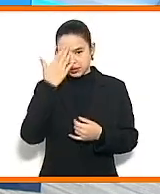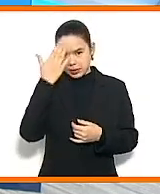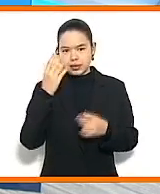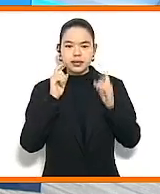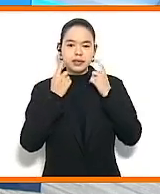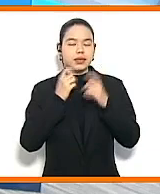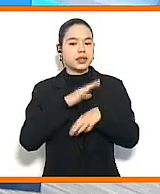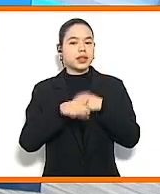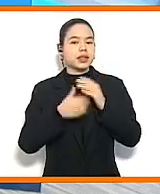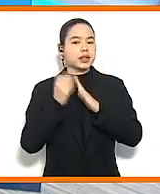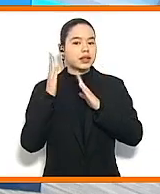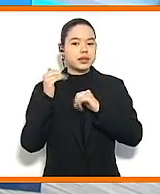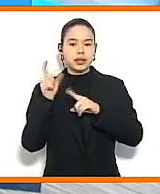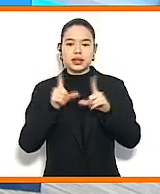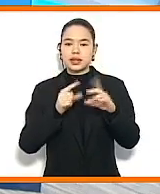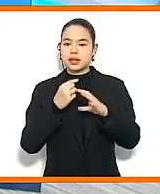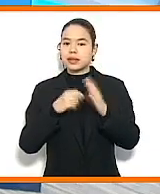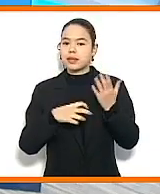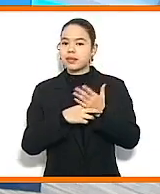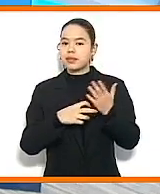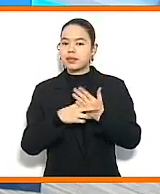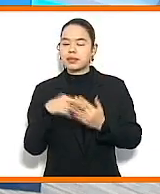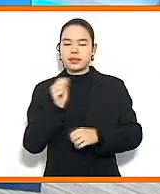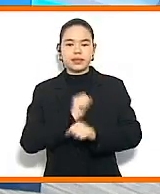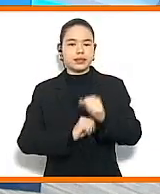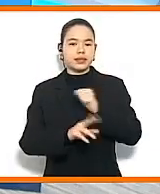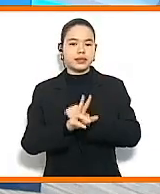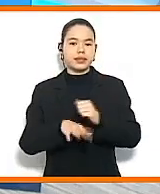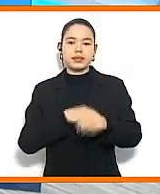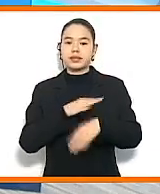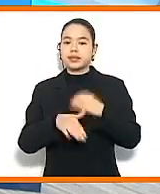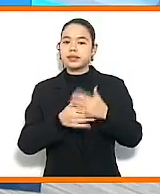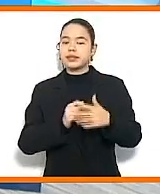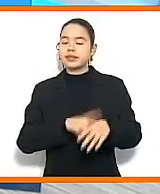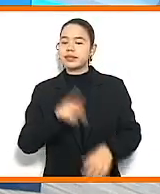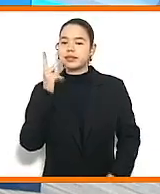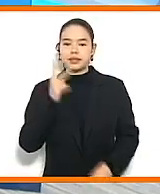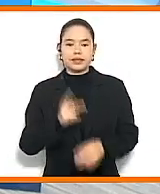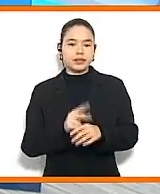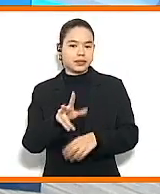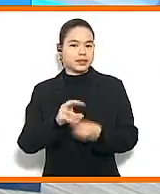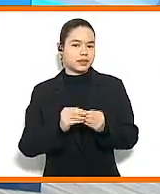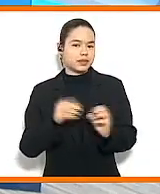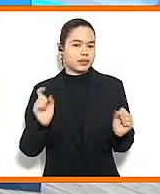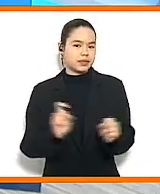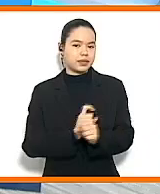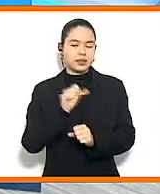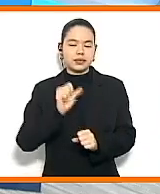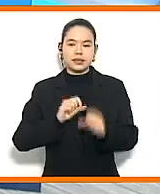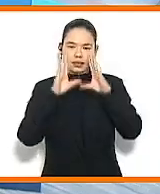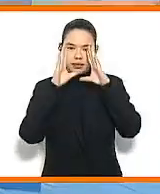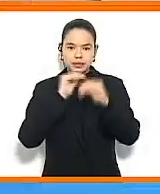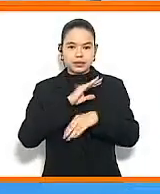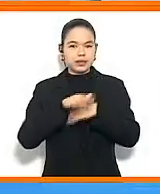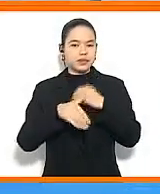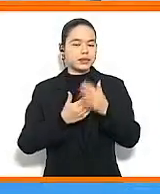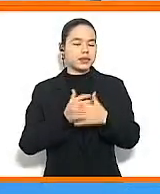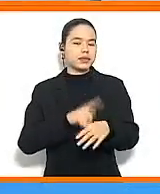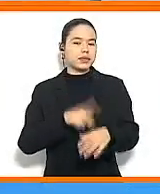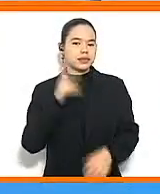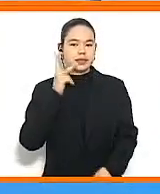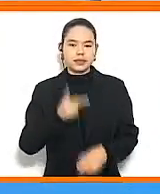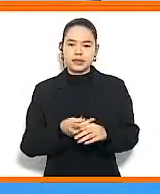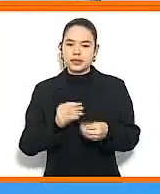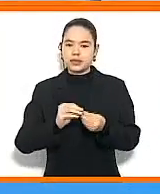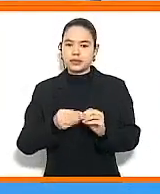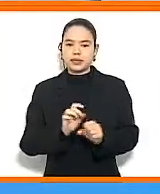espero que tengas tu boleto para Pega 3 en mano, porque vamos a conocer los tres números seleccionados para esta agradable noche. Suerte, porque el primer